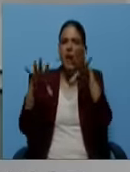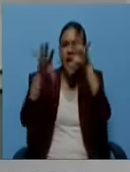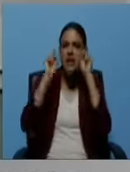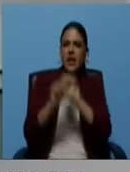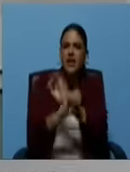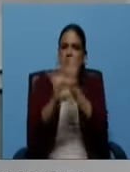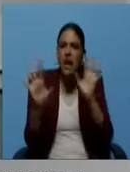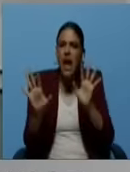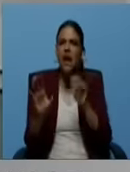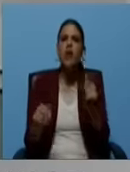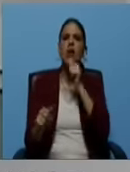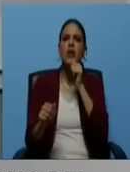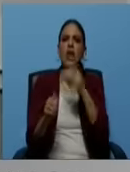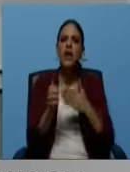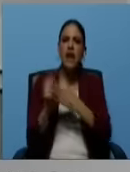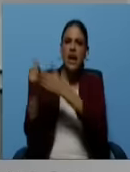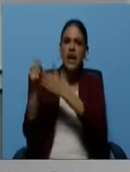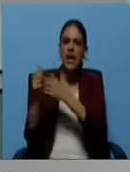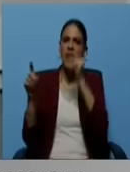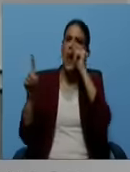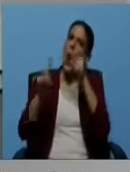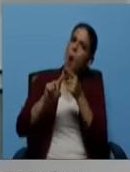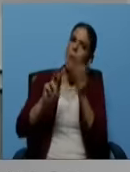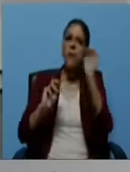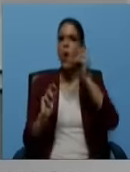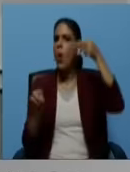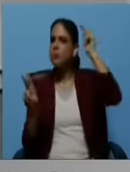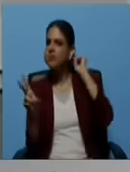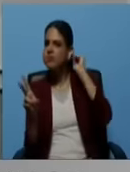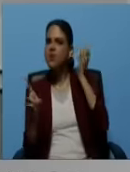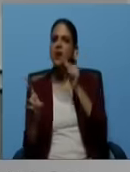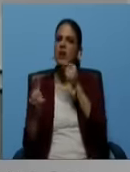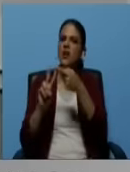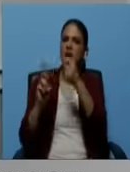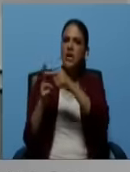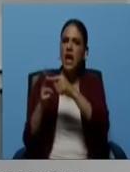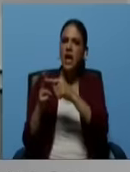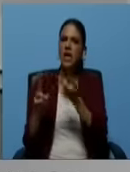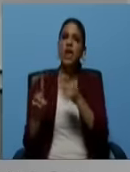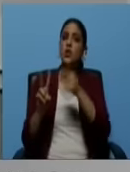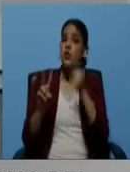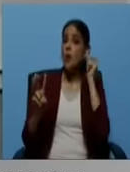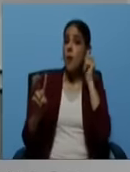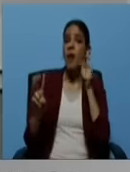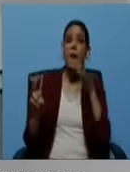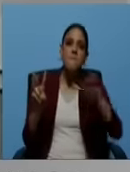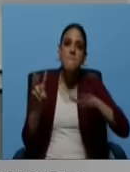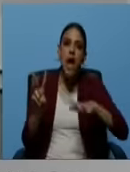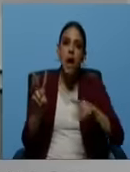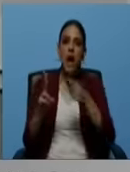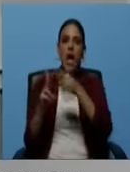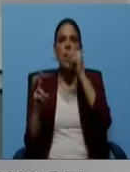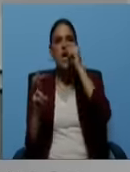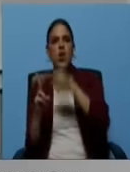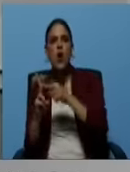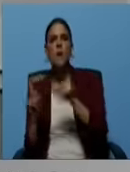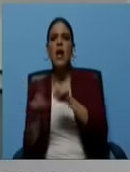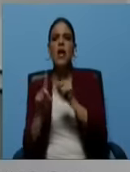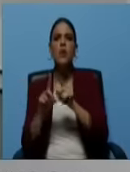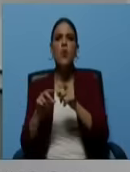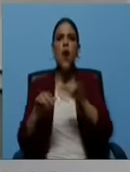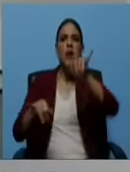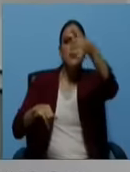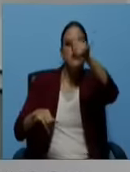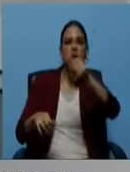una actriz villana y un señor mayor que hacía el papel de protagonista principal,